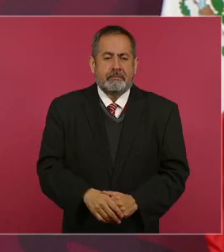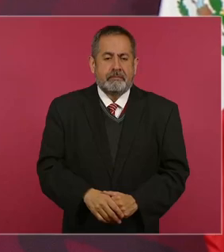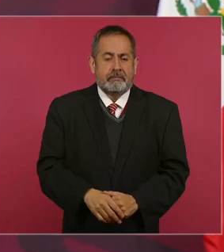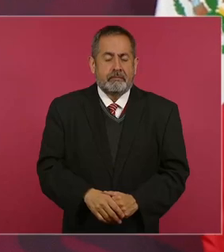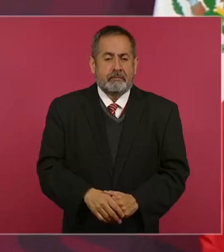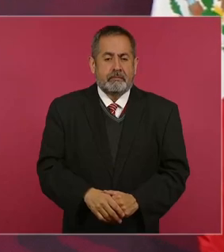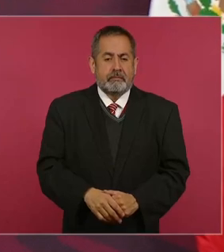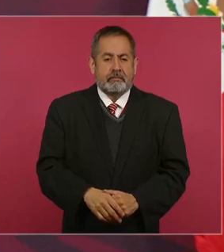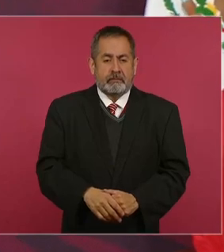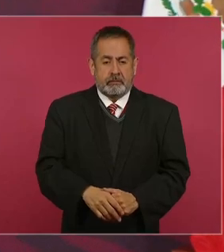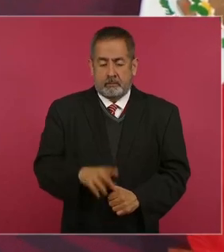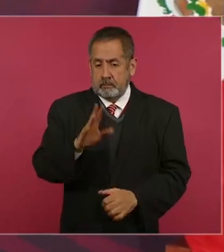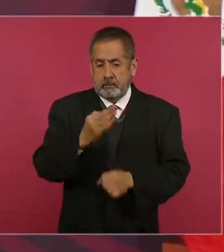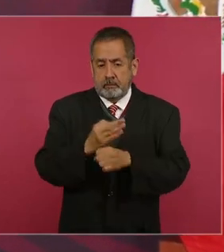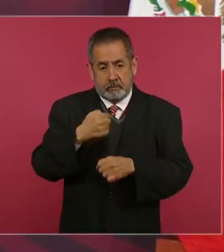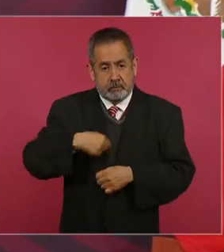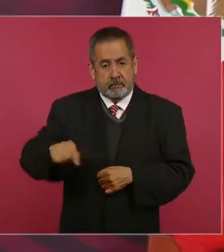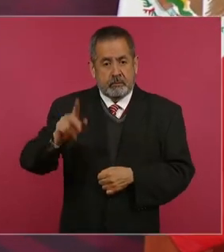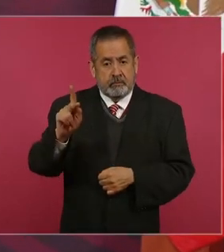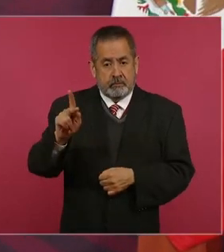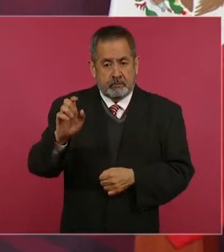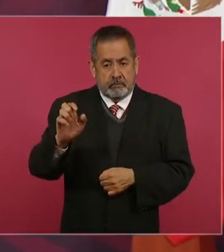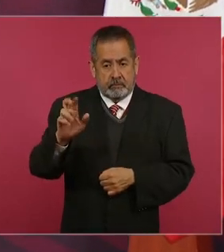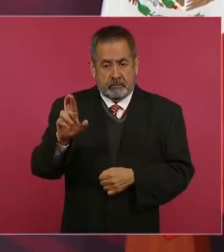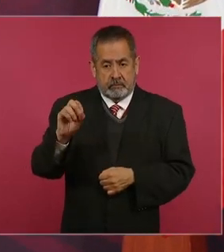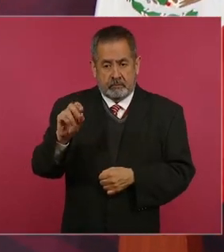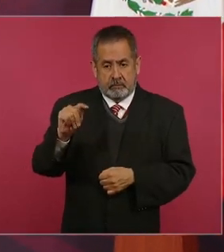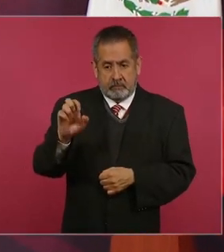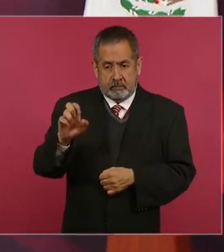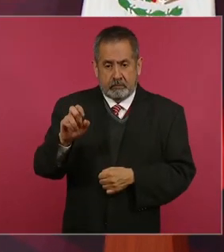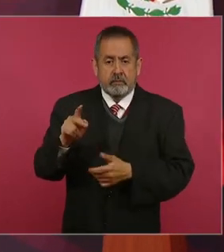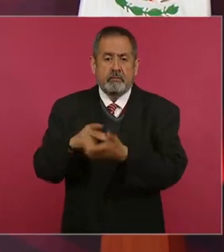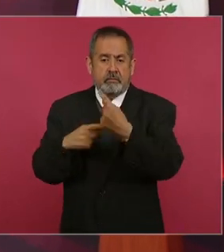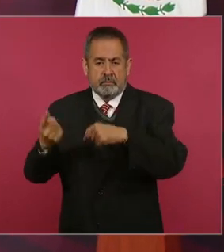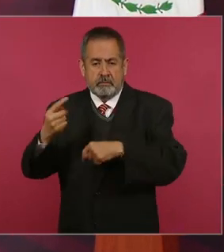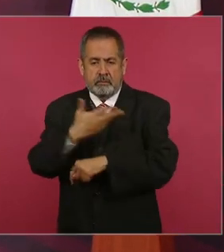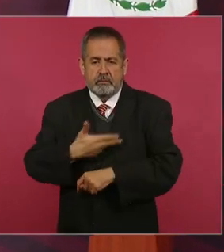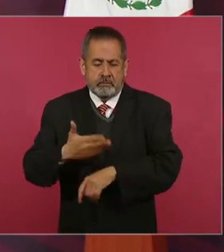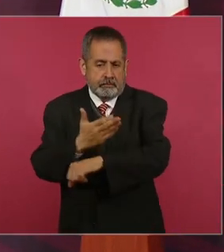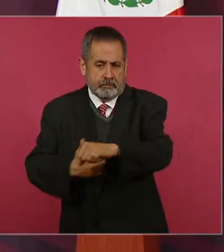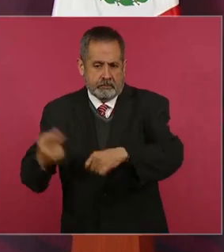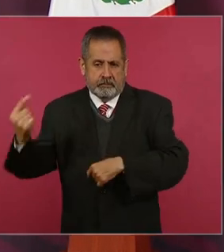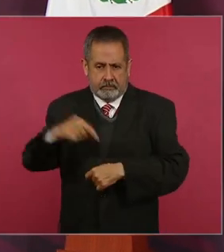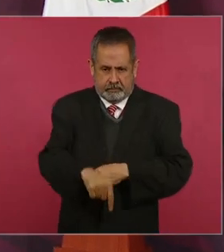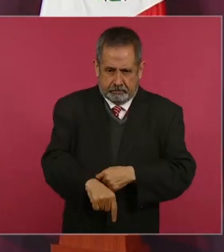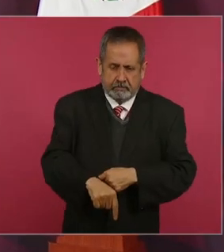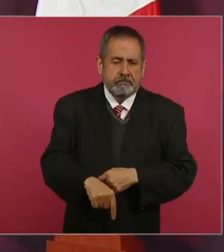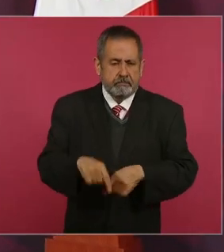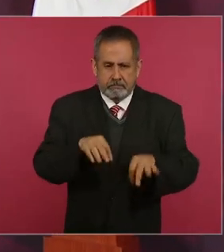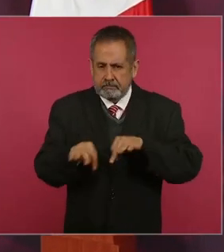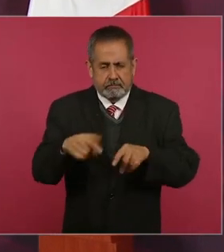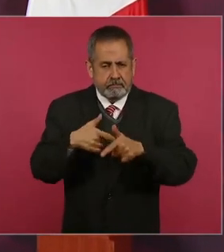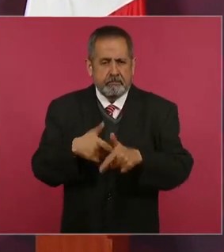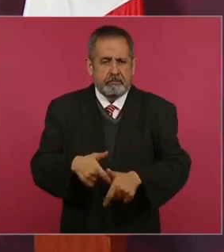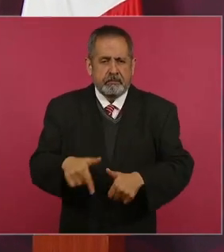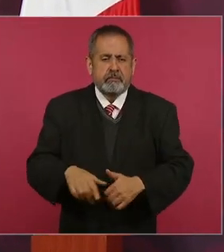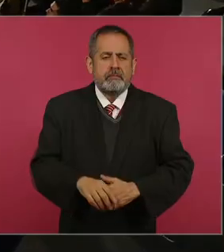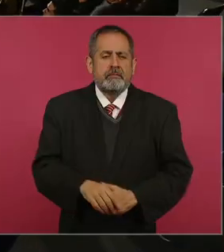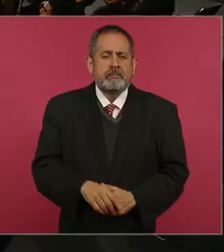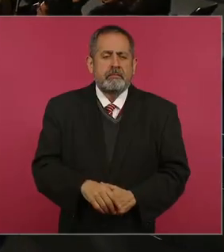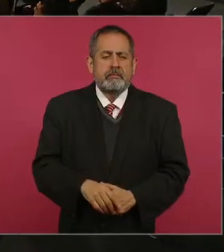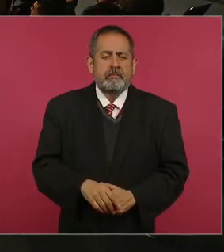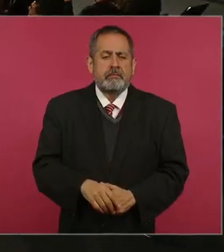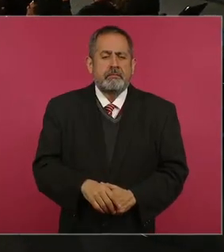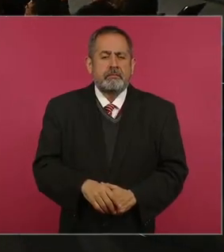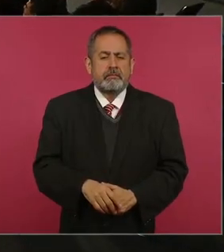Vamos a Perote y luego regresamos en la tarde a seguir atendiendo cosas. No